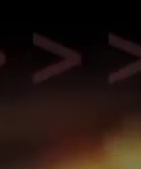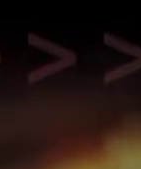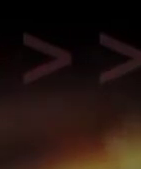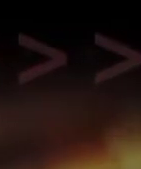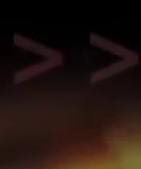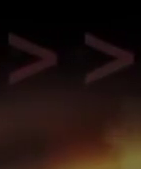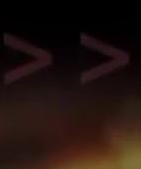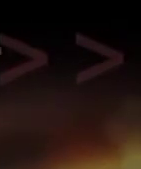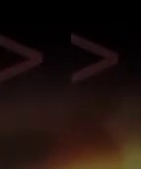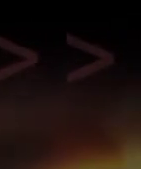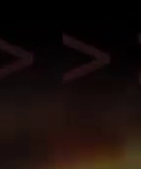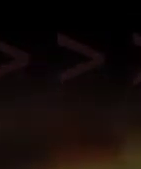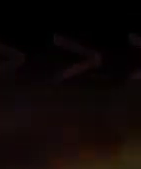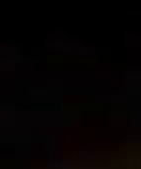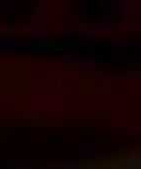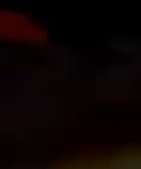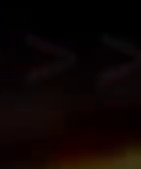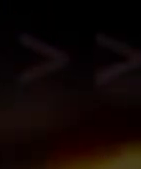ah